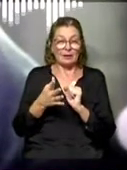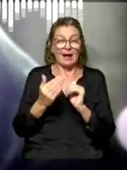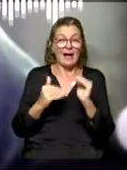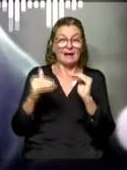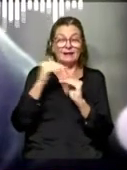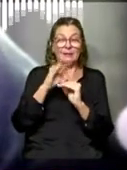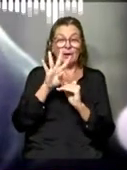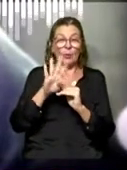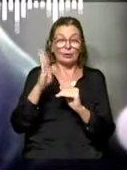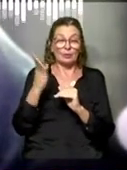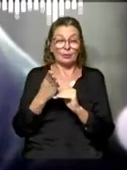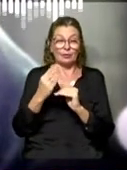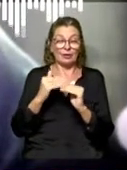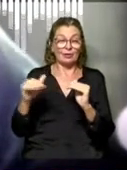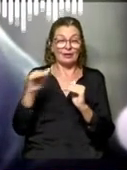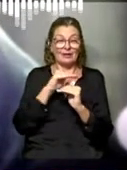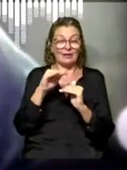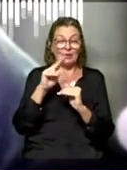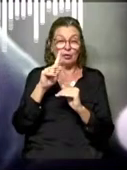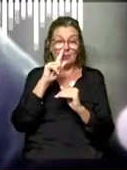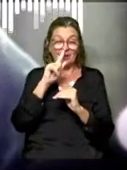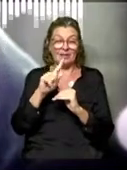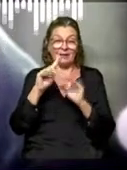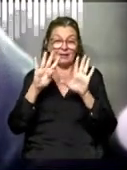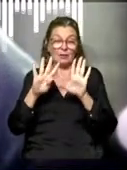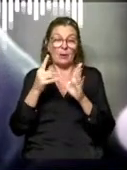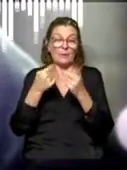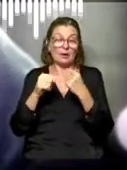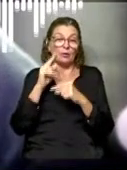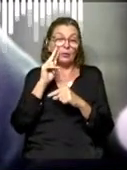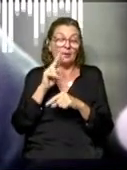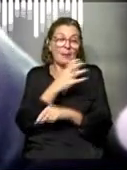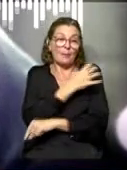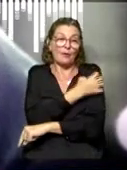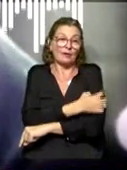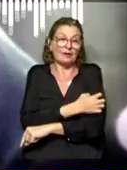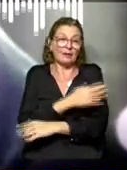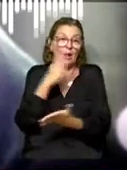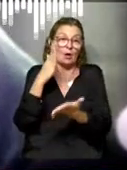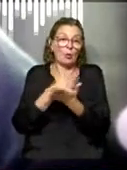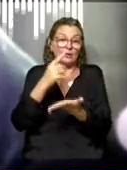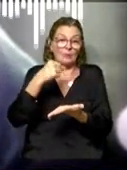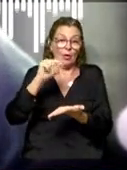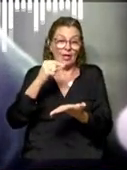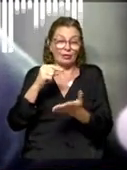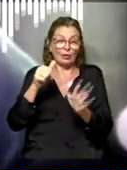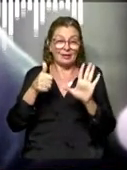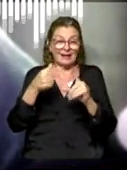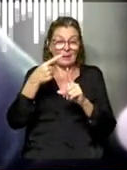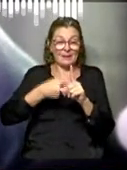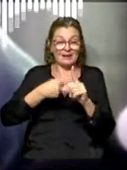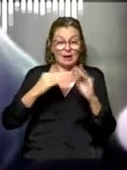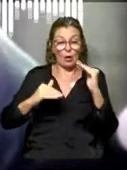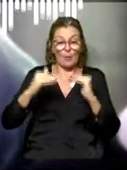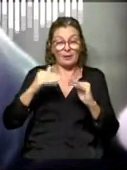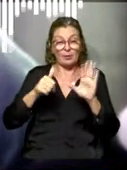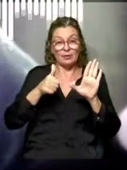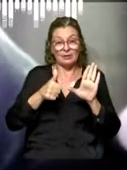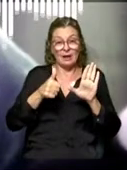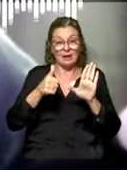del 4% del nivel que tenía en 2019. Sin embargo, cuando mirás pobreza, y si tomamos el último dato semestral y lo comparamos con el mismo semestre